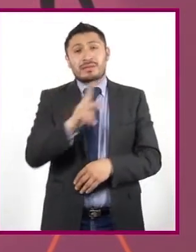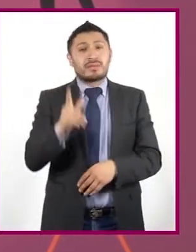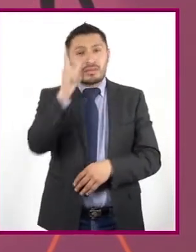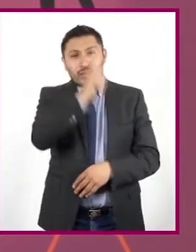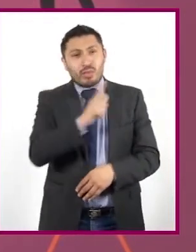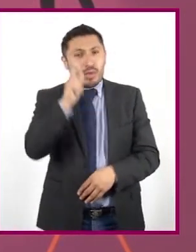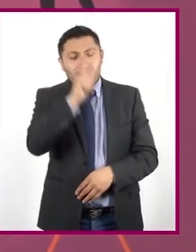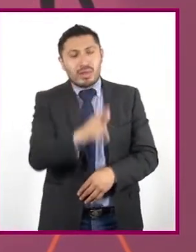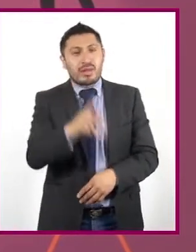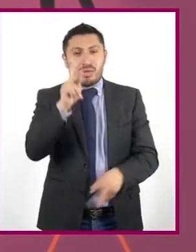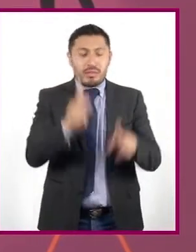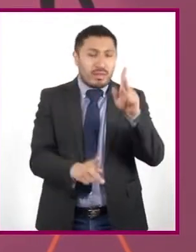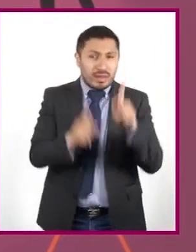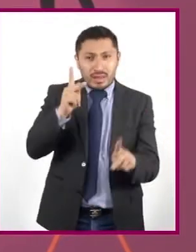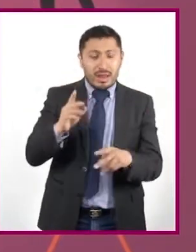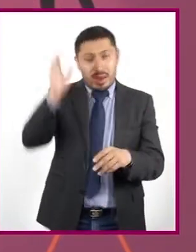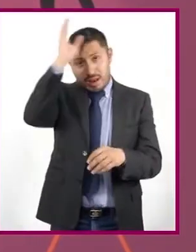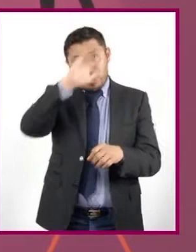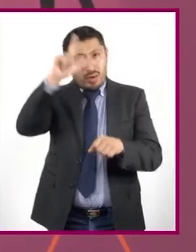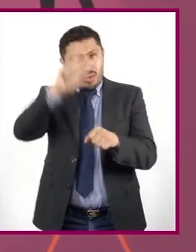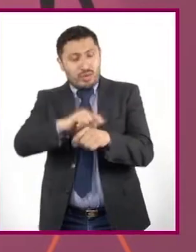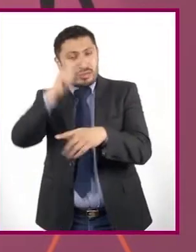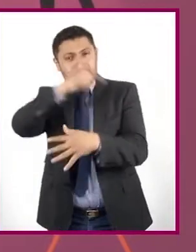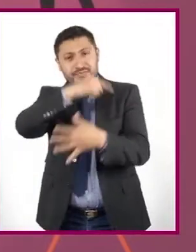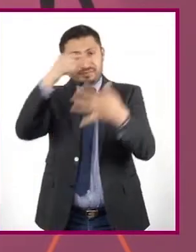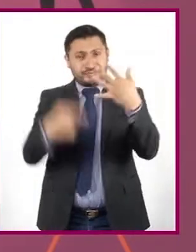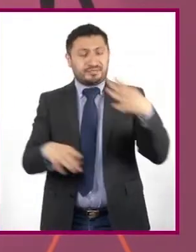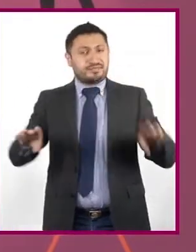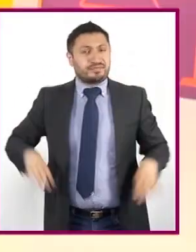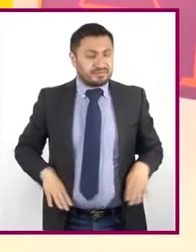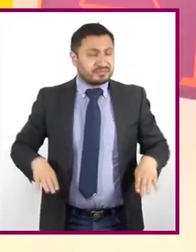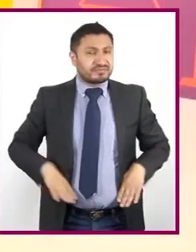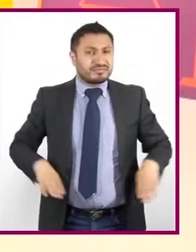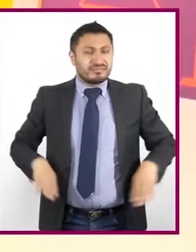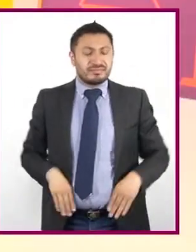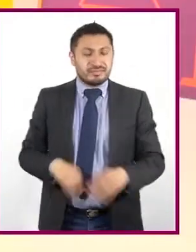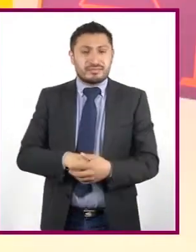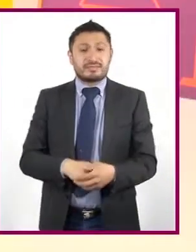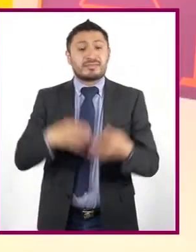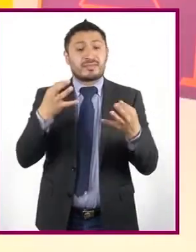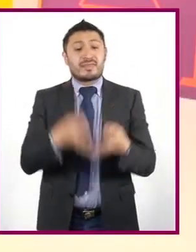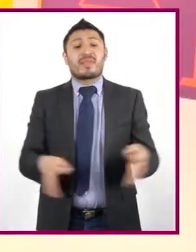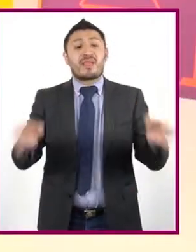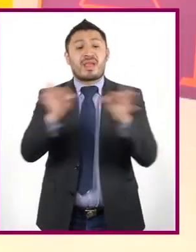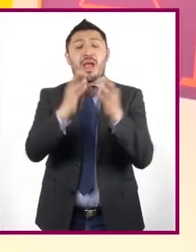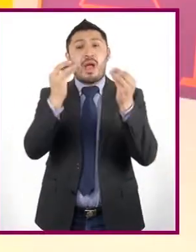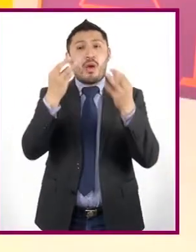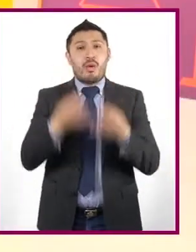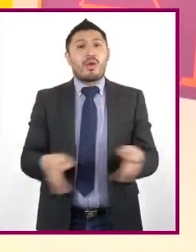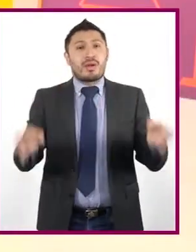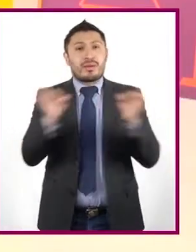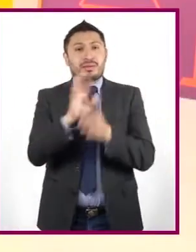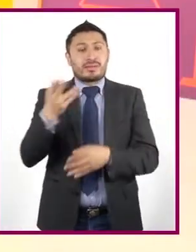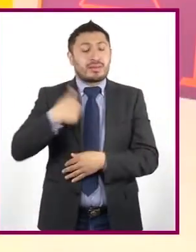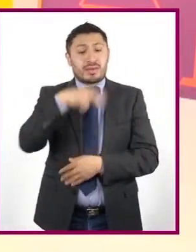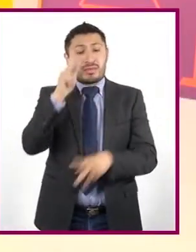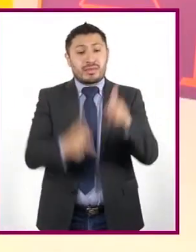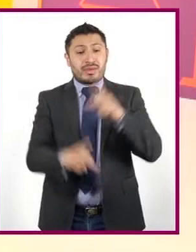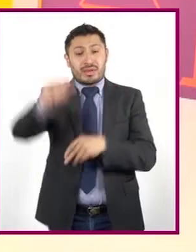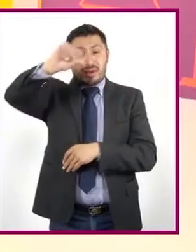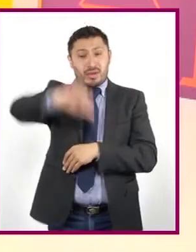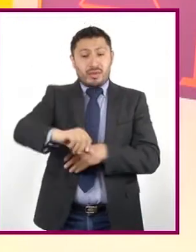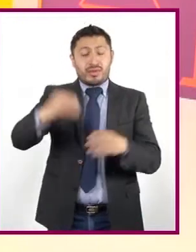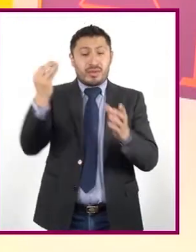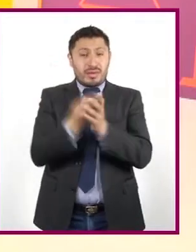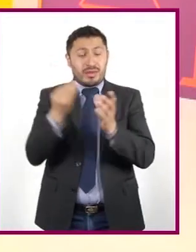que hablamos, la cultura y otras características. Es un tema importante. Hablaremos sobre esto en esta